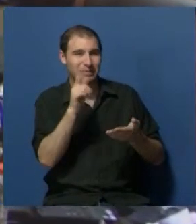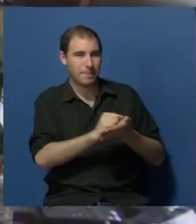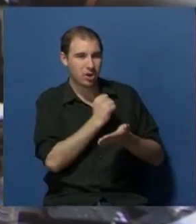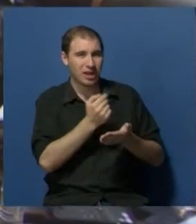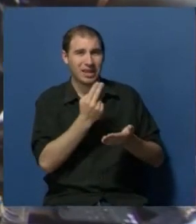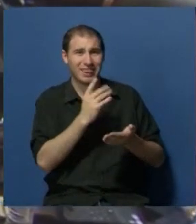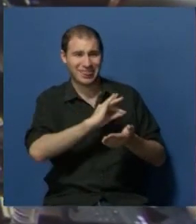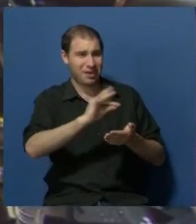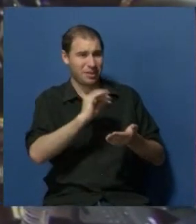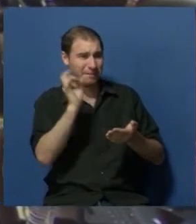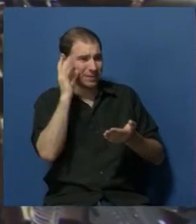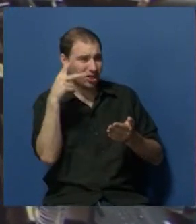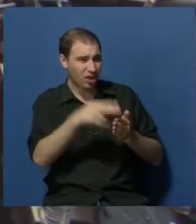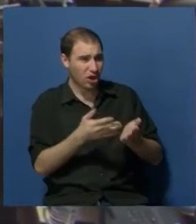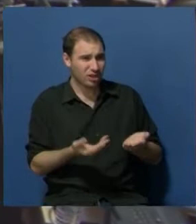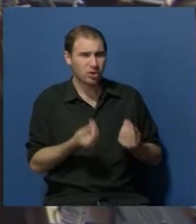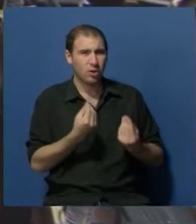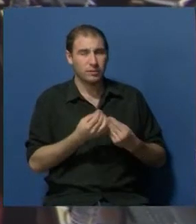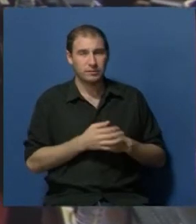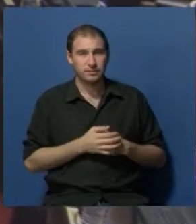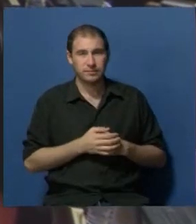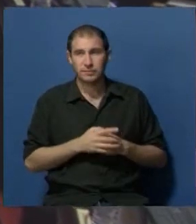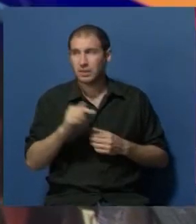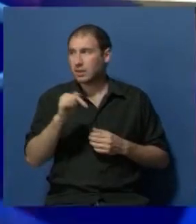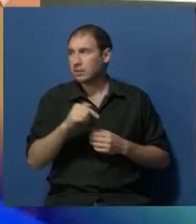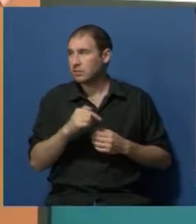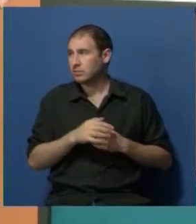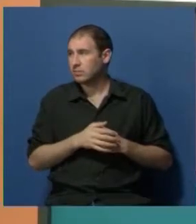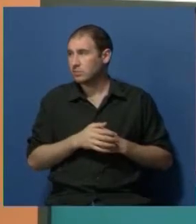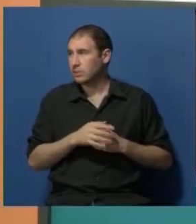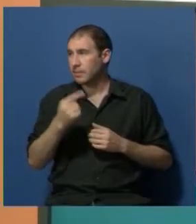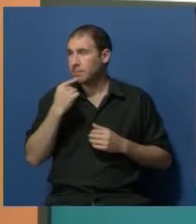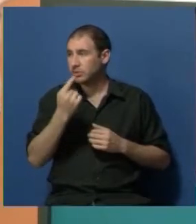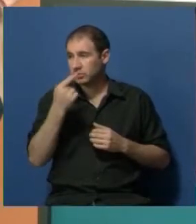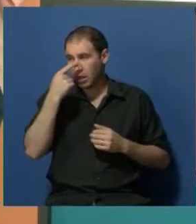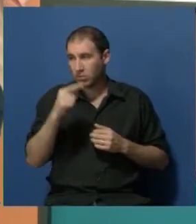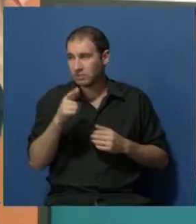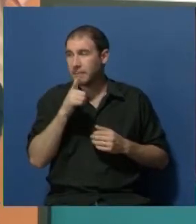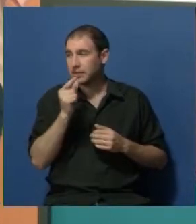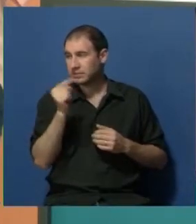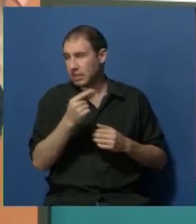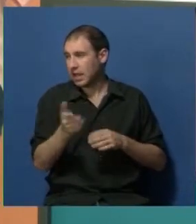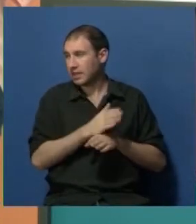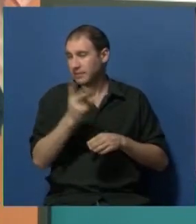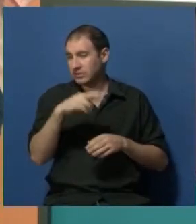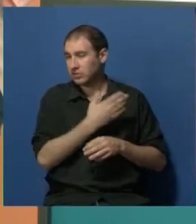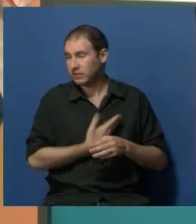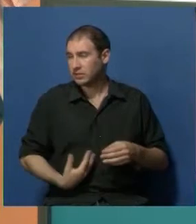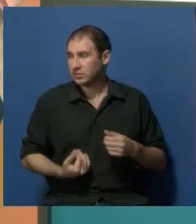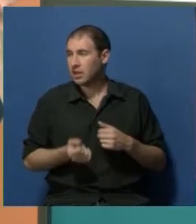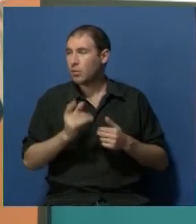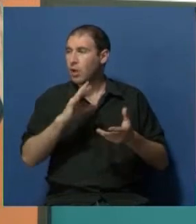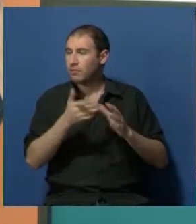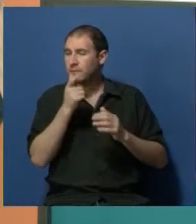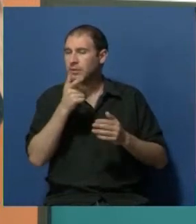sumas multimillonarias. Es como ilógico. Ahora me gustaría hacer una última pregunta similar a la que hacíamos a la vicegobernadora. ¿Cuál sería una